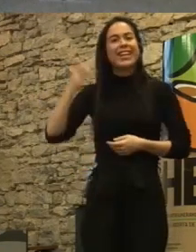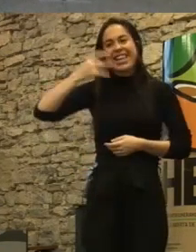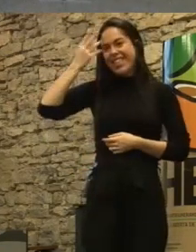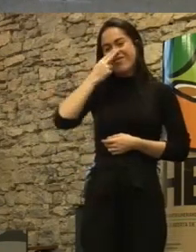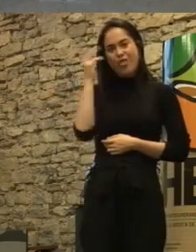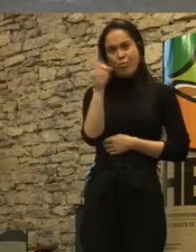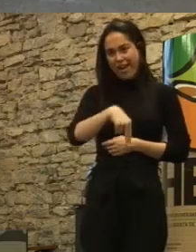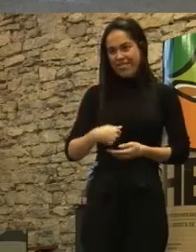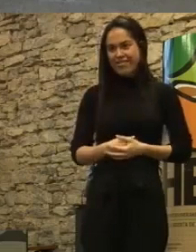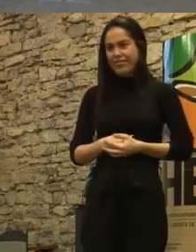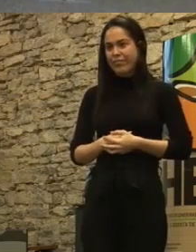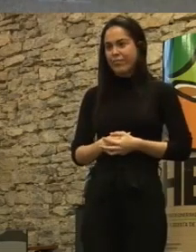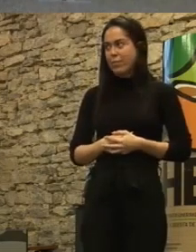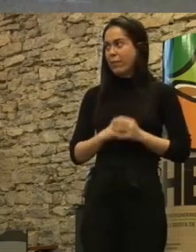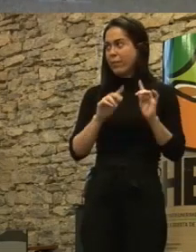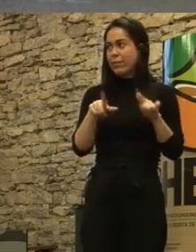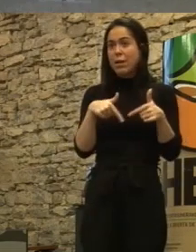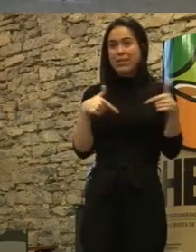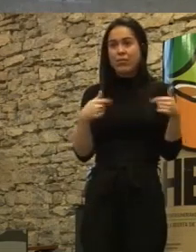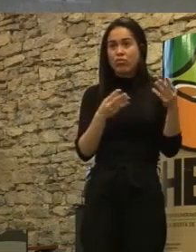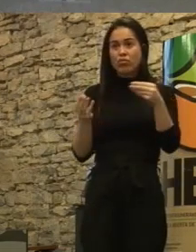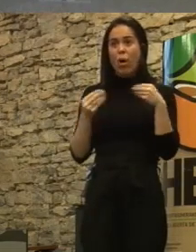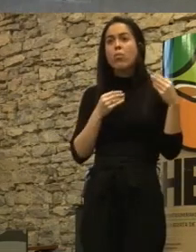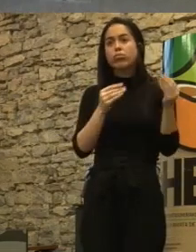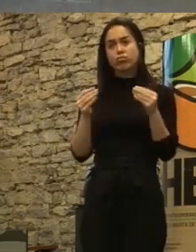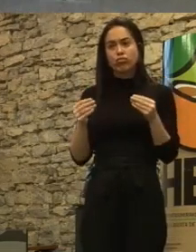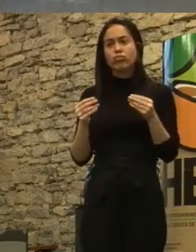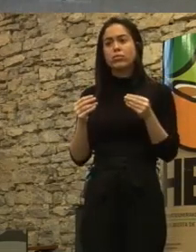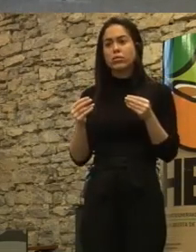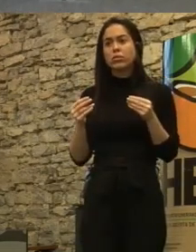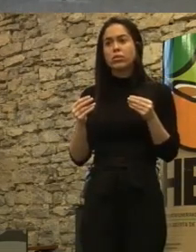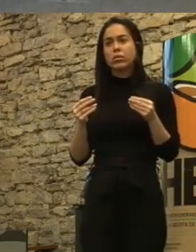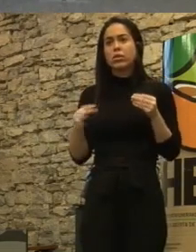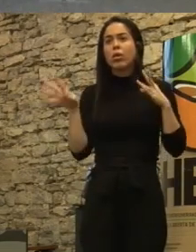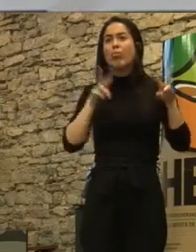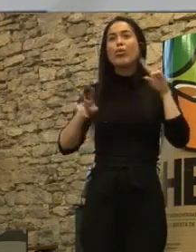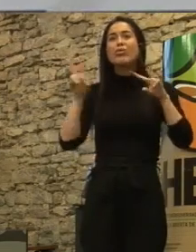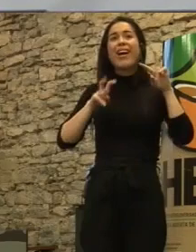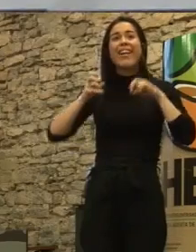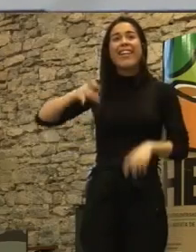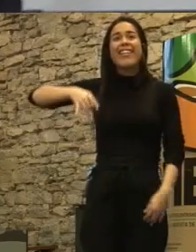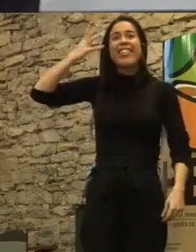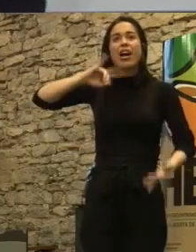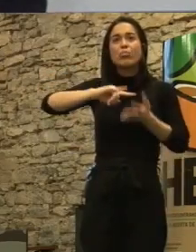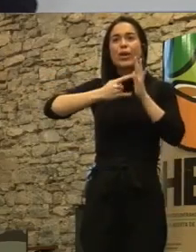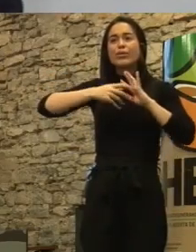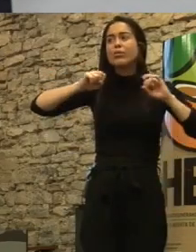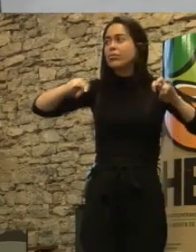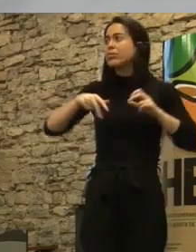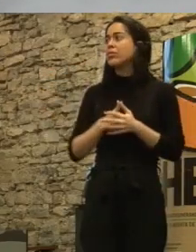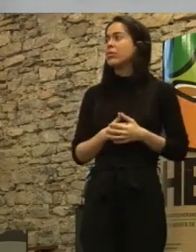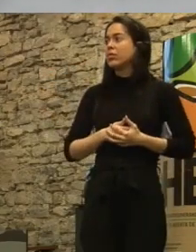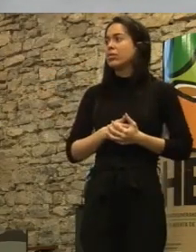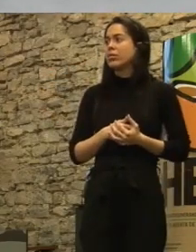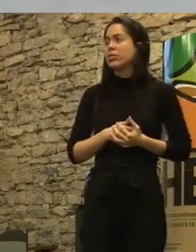vale. Y hay muchas plataformas también en España que buscan el proyecto sin hacer, porque entonces los ponen en